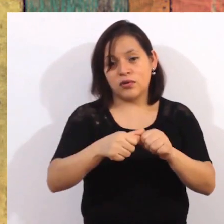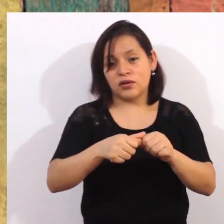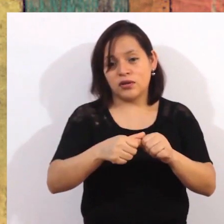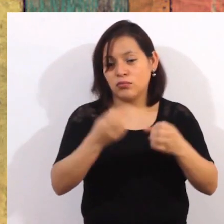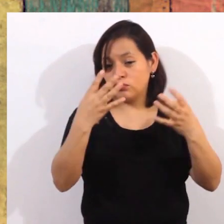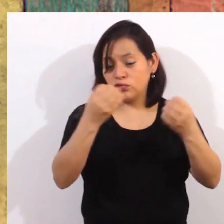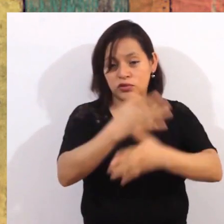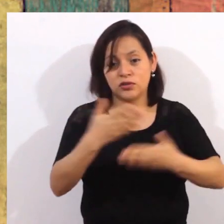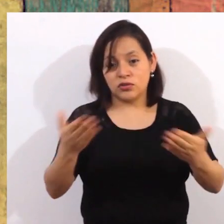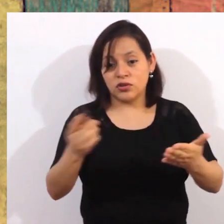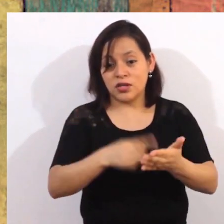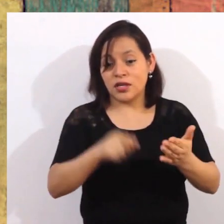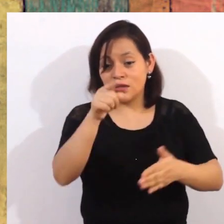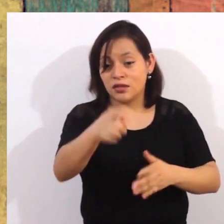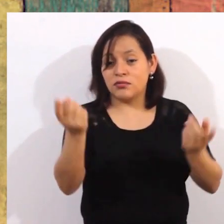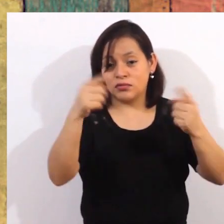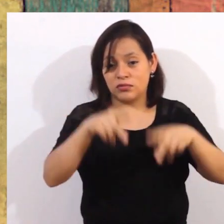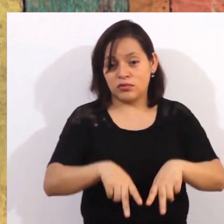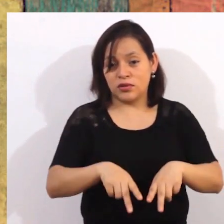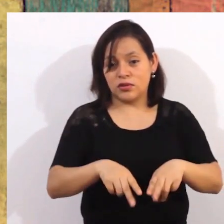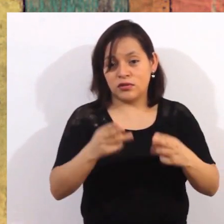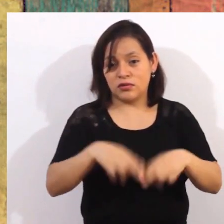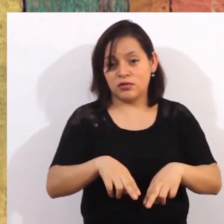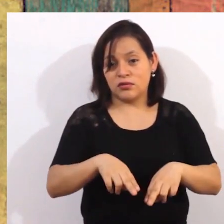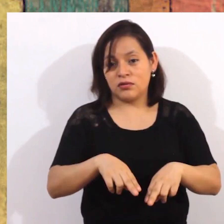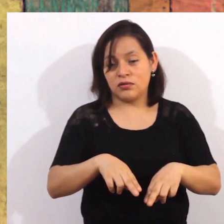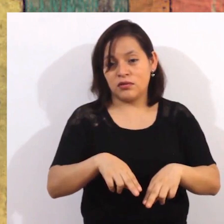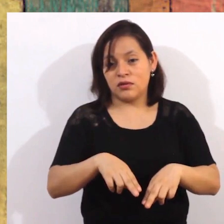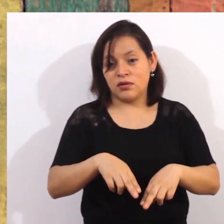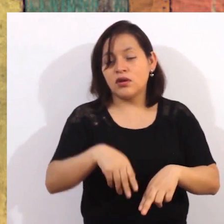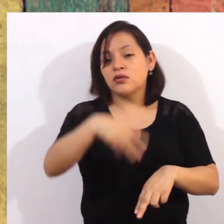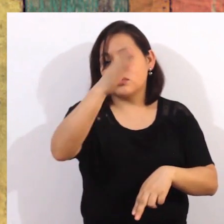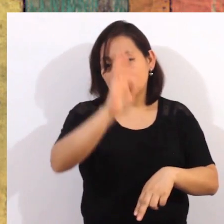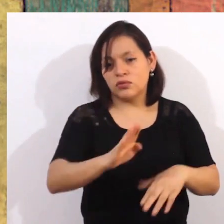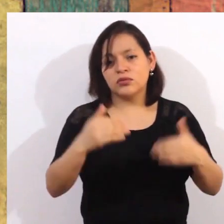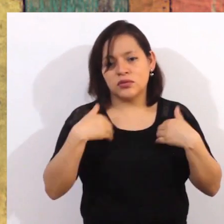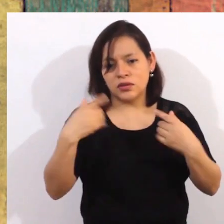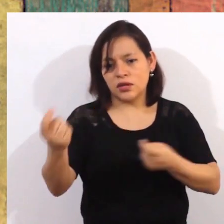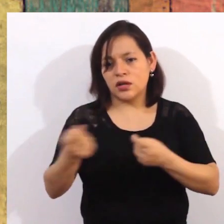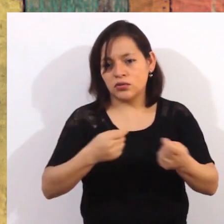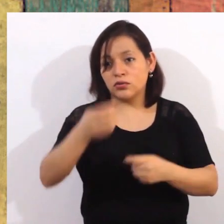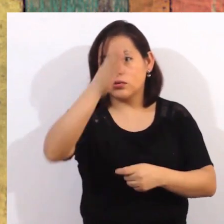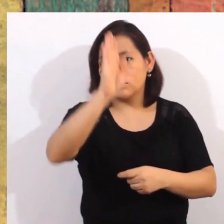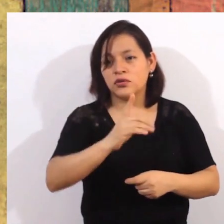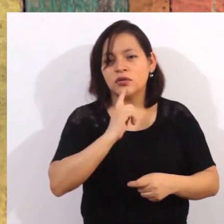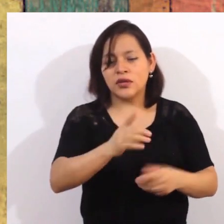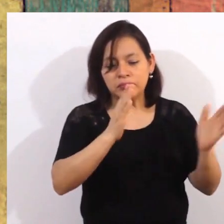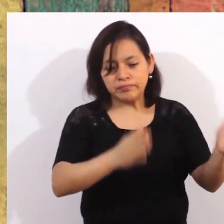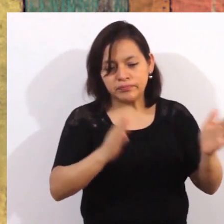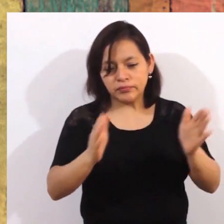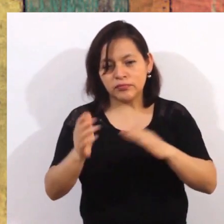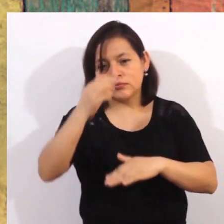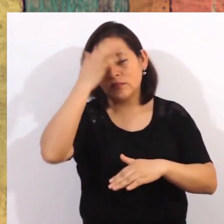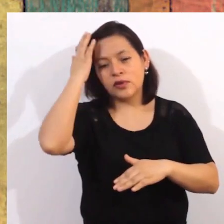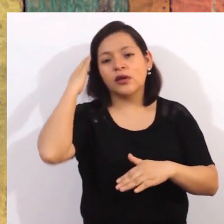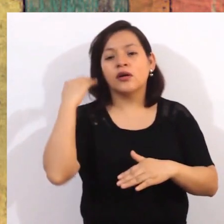que muchas de las cosas que te han sucedido, podrás entender con el tiempo, han sido solo una preparación para que un